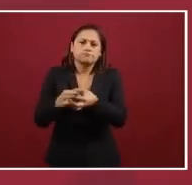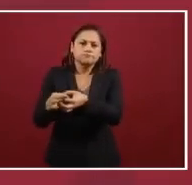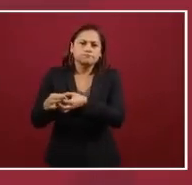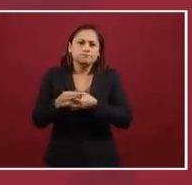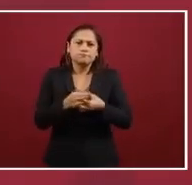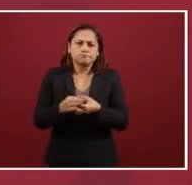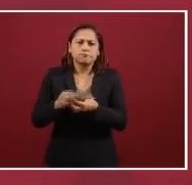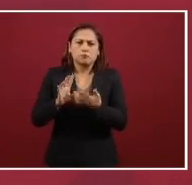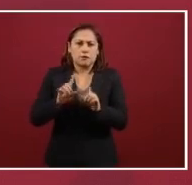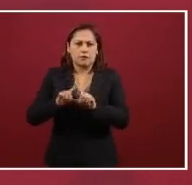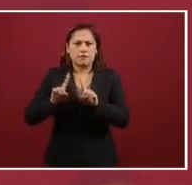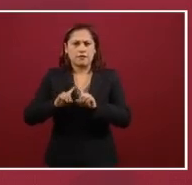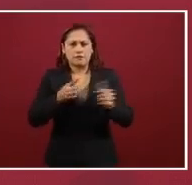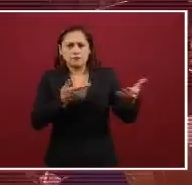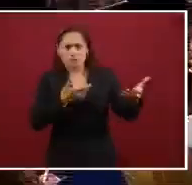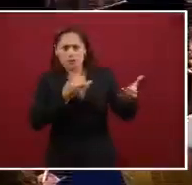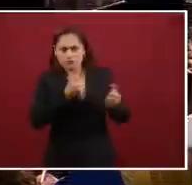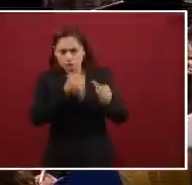parte.